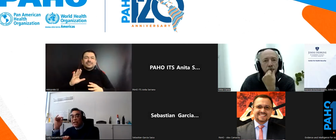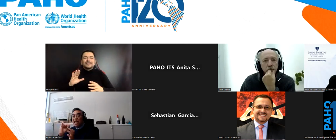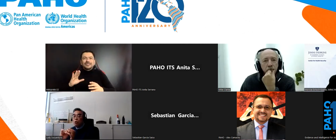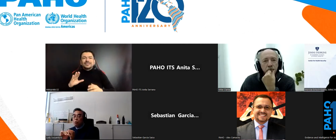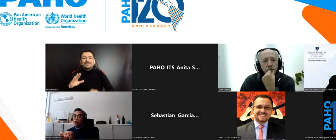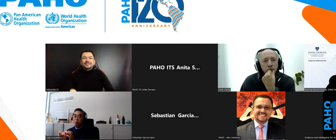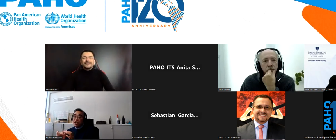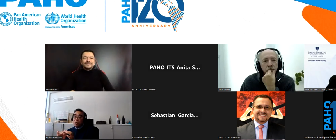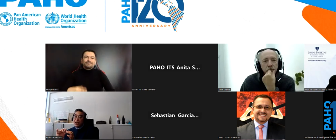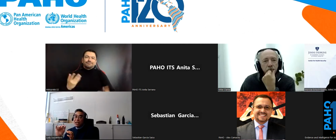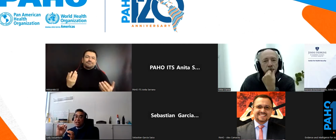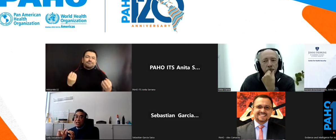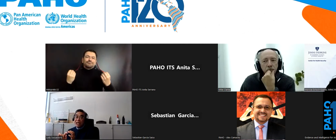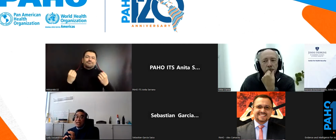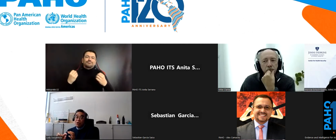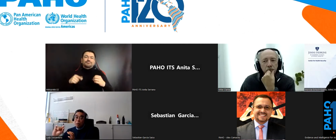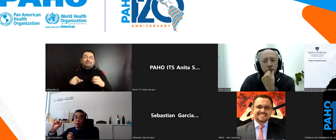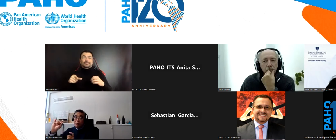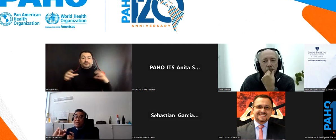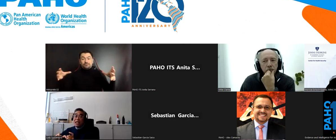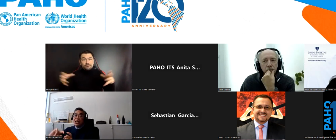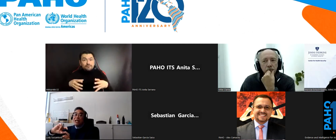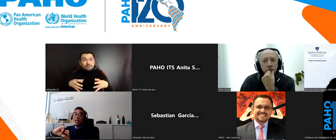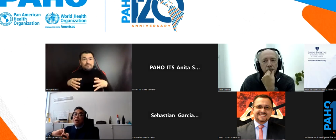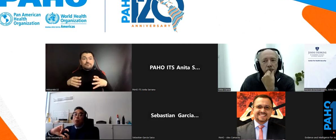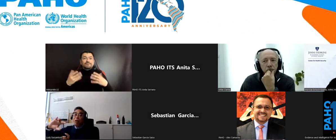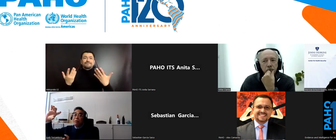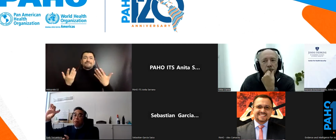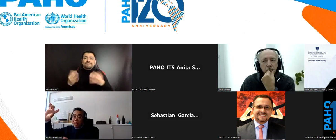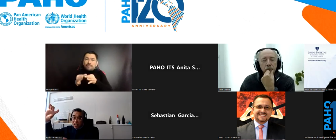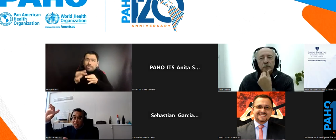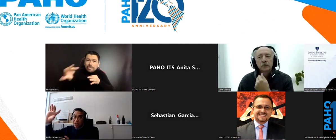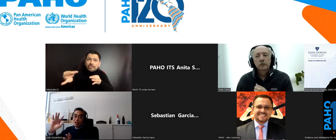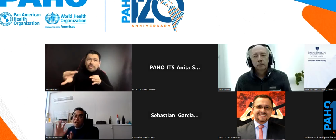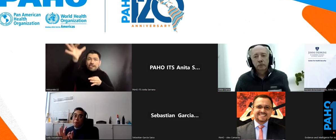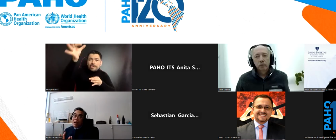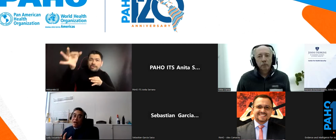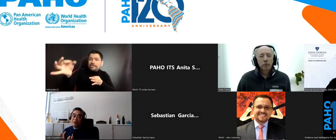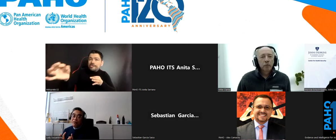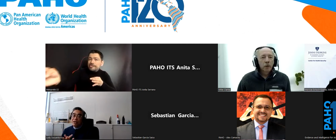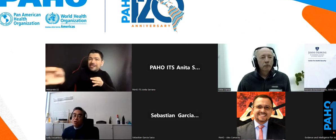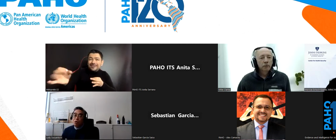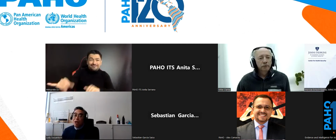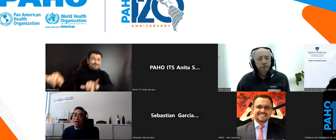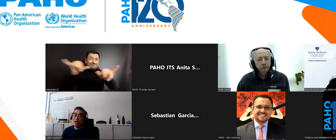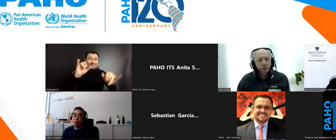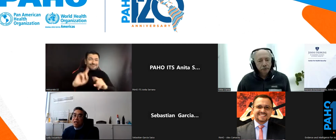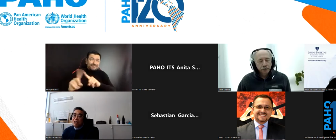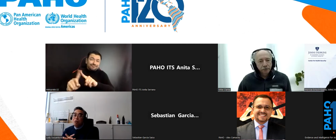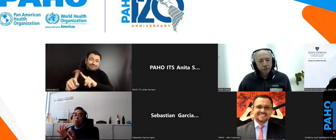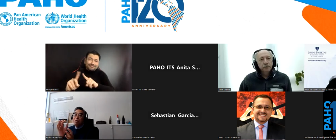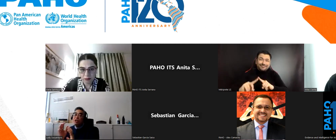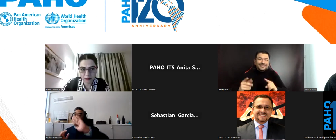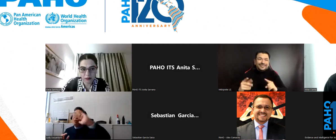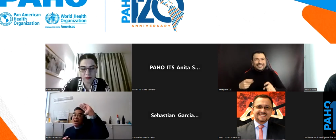nivel de comunidad, de municipalidad, cuál va a ser su respuesta. Necesitamos asegurarnos que esa interoperabilidad